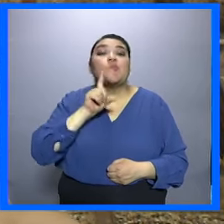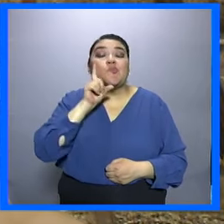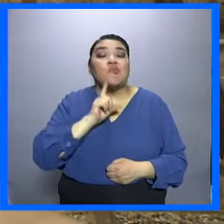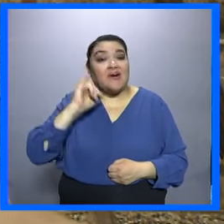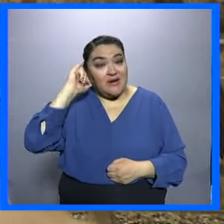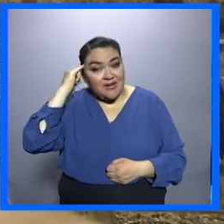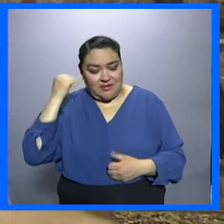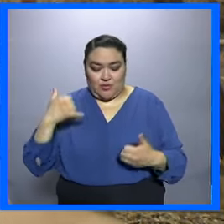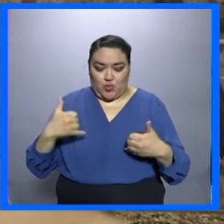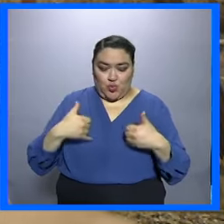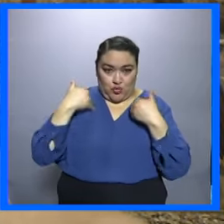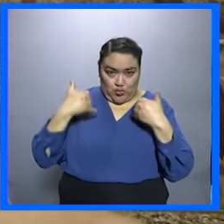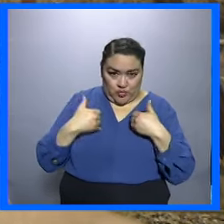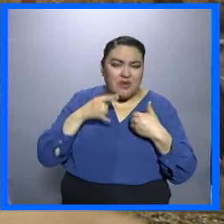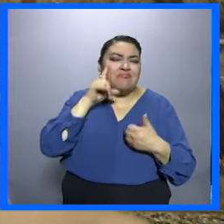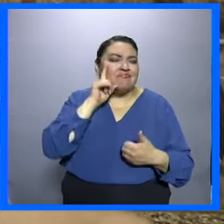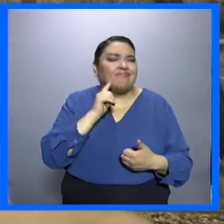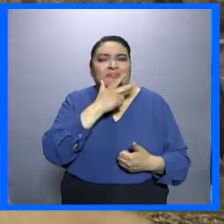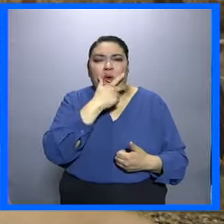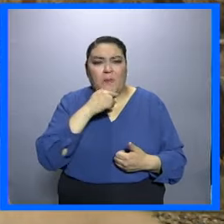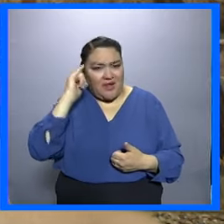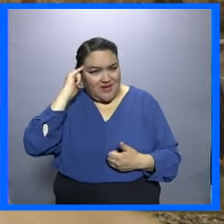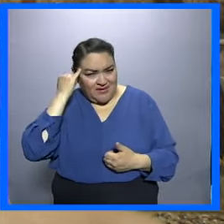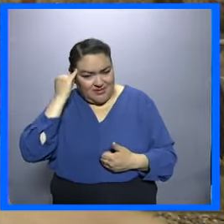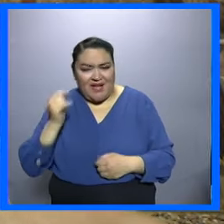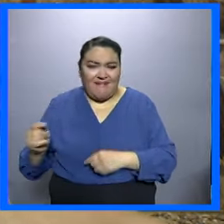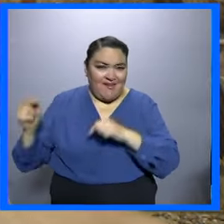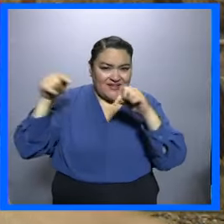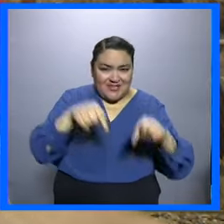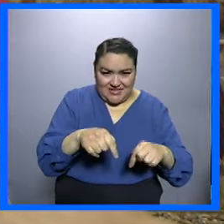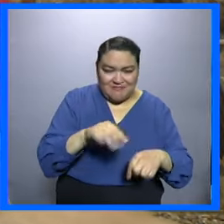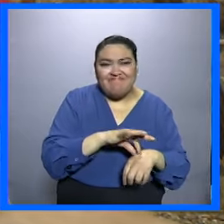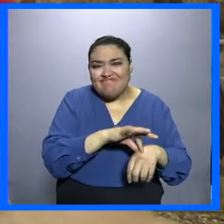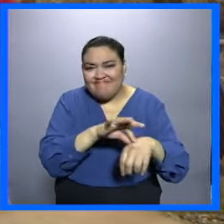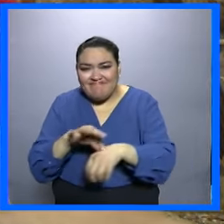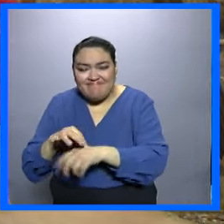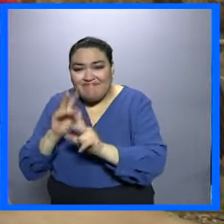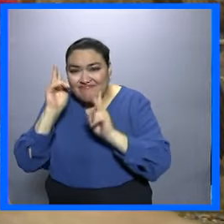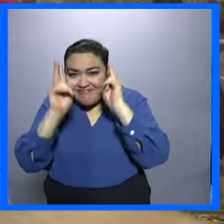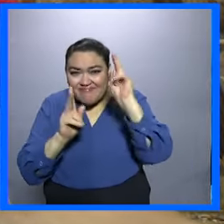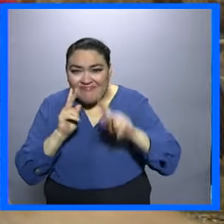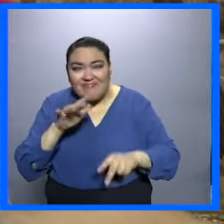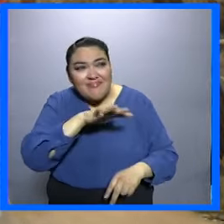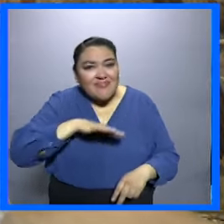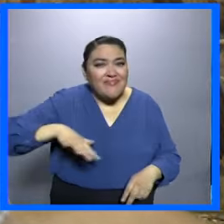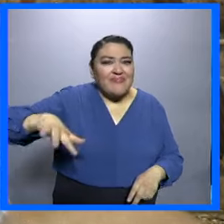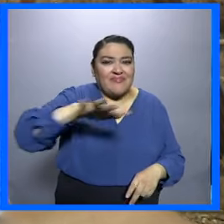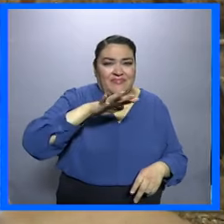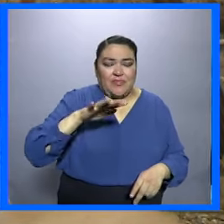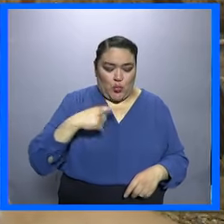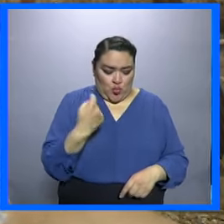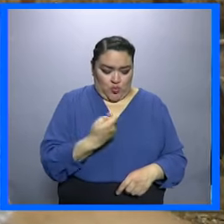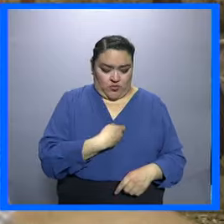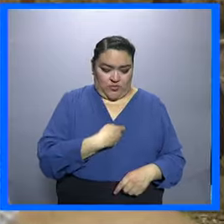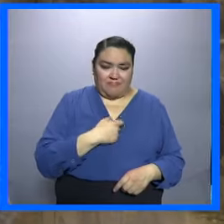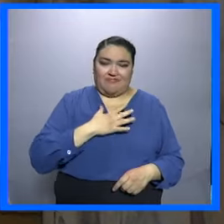los jóvenes y las jóvenes indígenas seamos actoras principales de la reconstrucción de nuestras